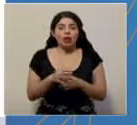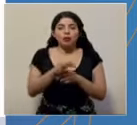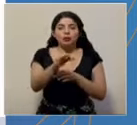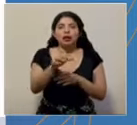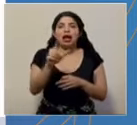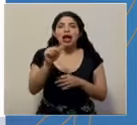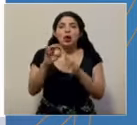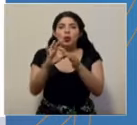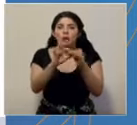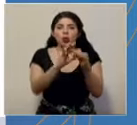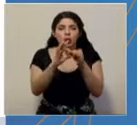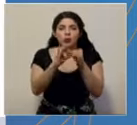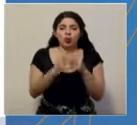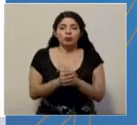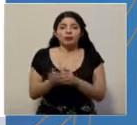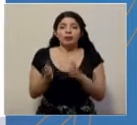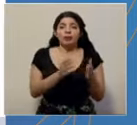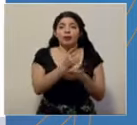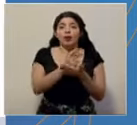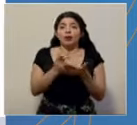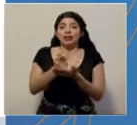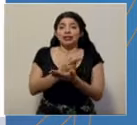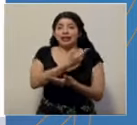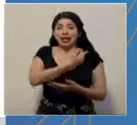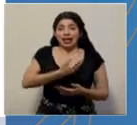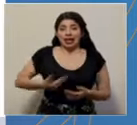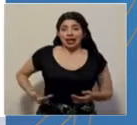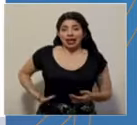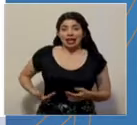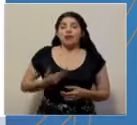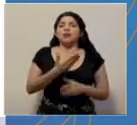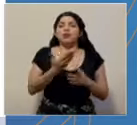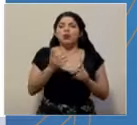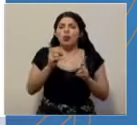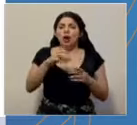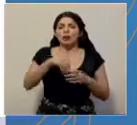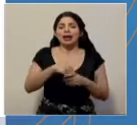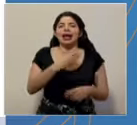Unión. Para la provincia de Heredia, los cantones de Heredia,